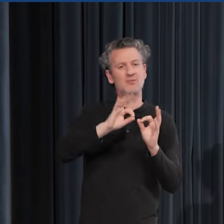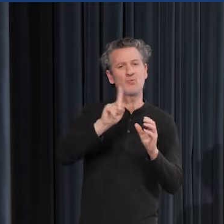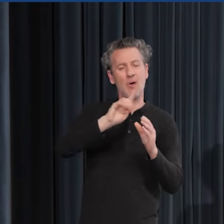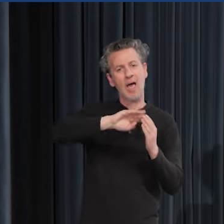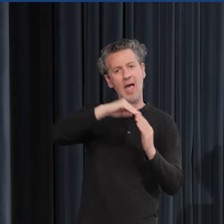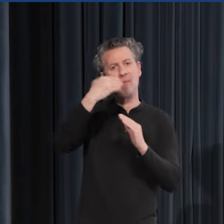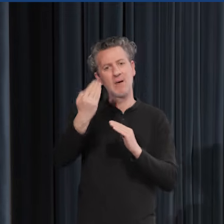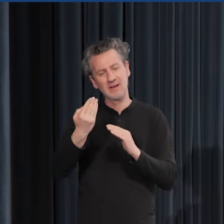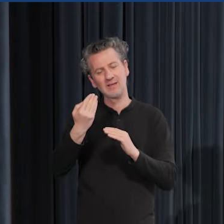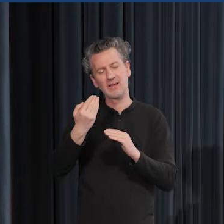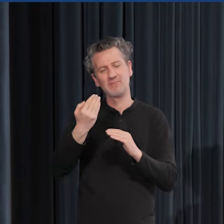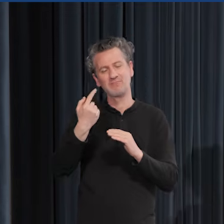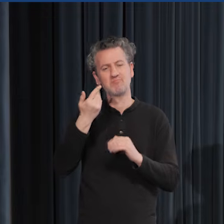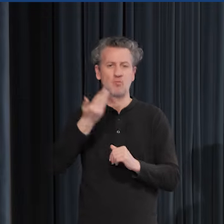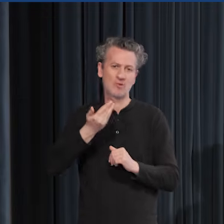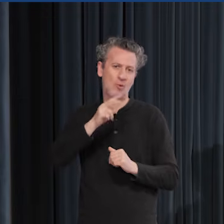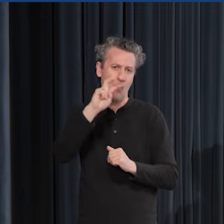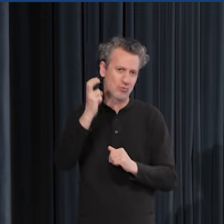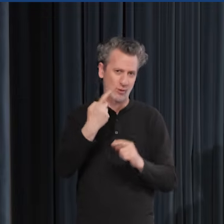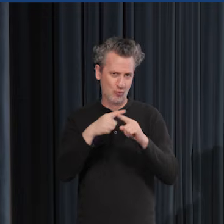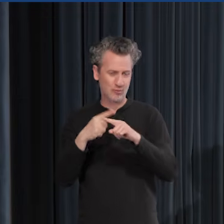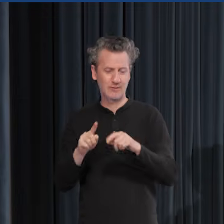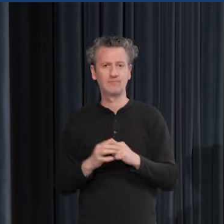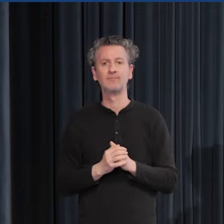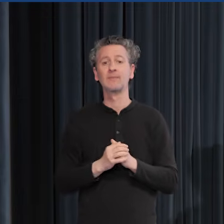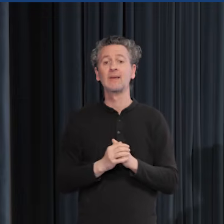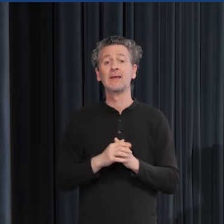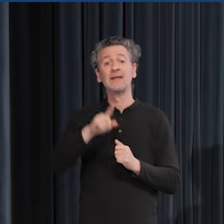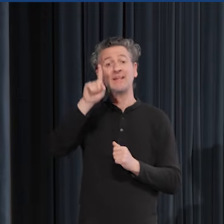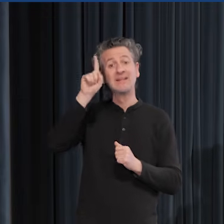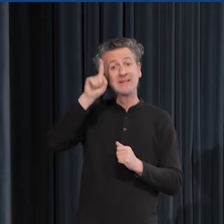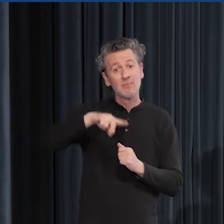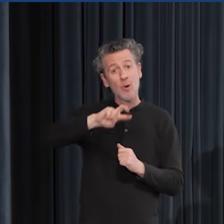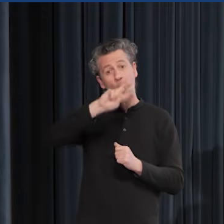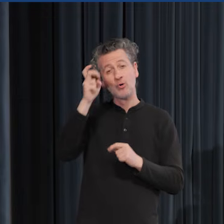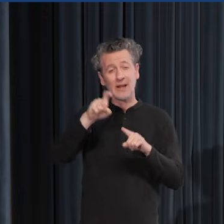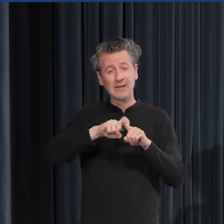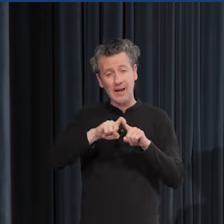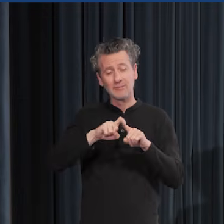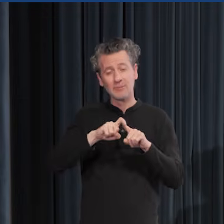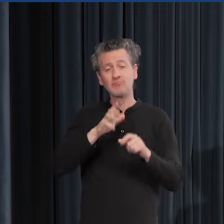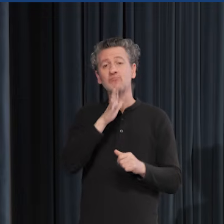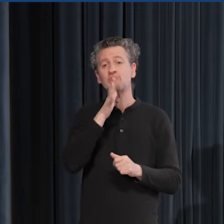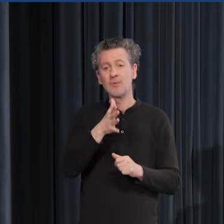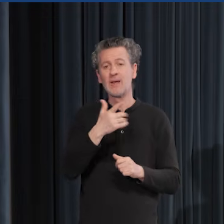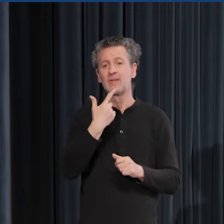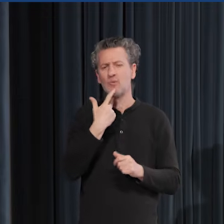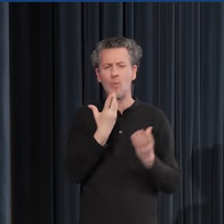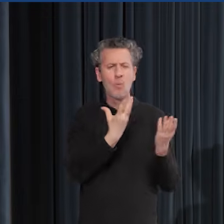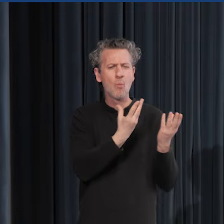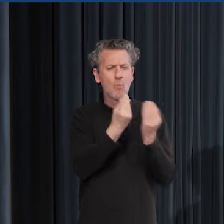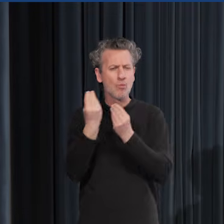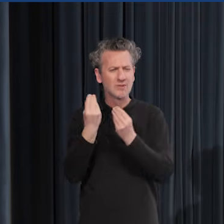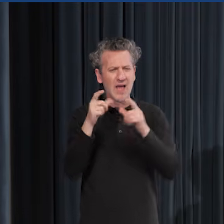es otro elemento a tener en cuenta. Otra de las posibles características de las obras de construcción es la elevada concurrencia